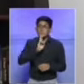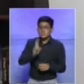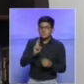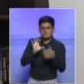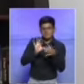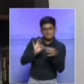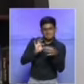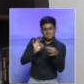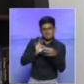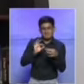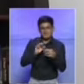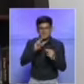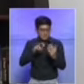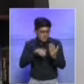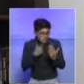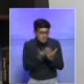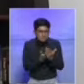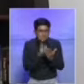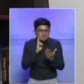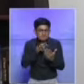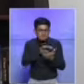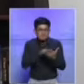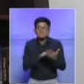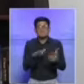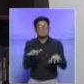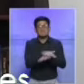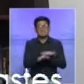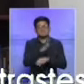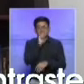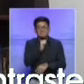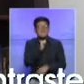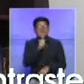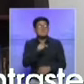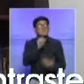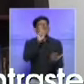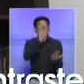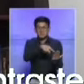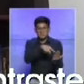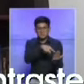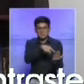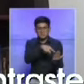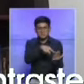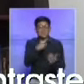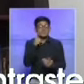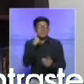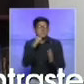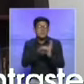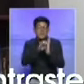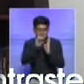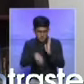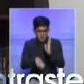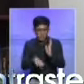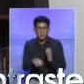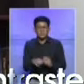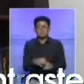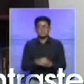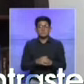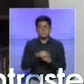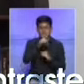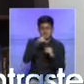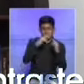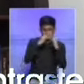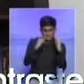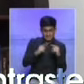como resultado probable un cambio en el resultado de la elección, porque en el supuesto hipotético de nulidad de las casillas